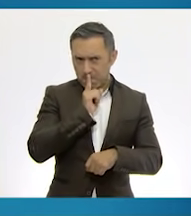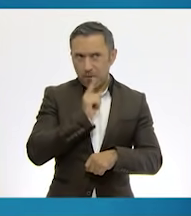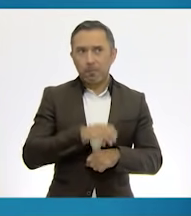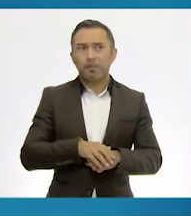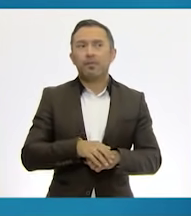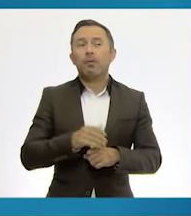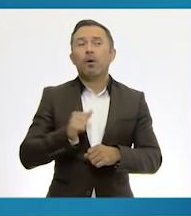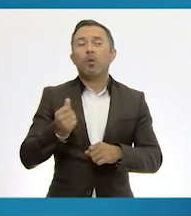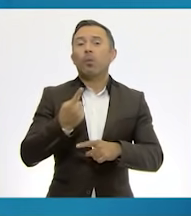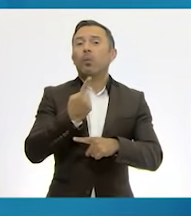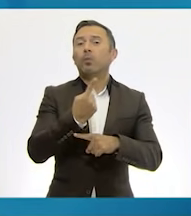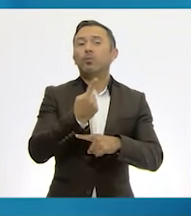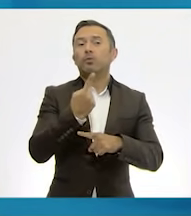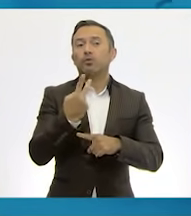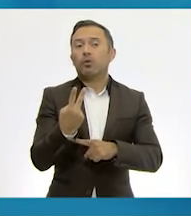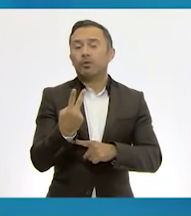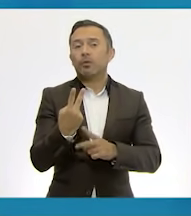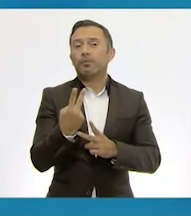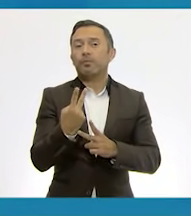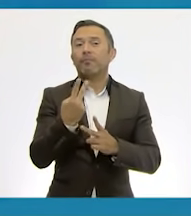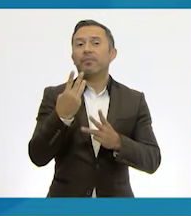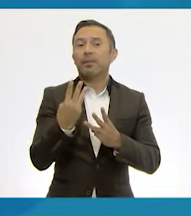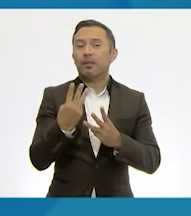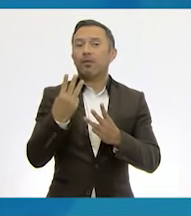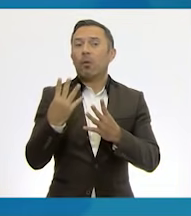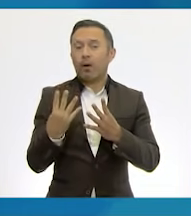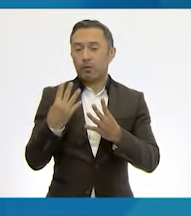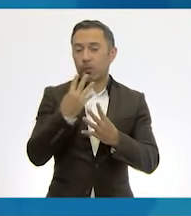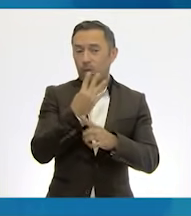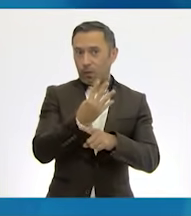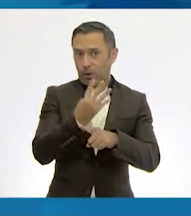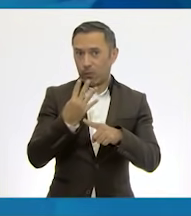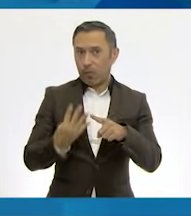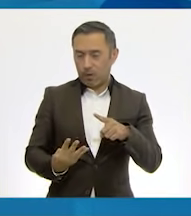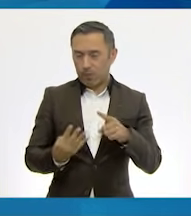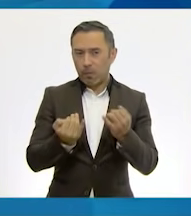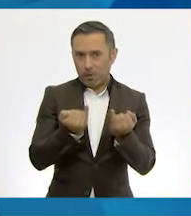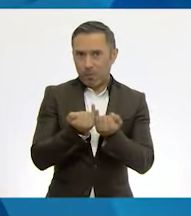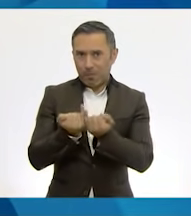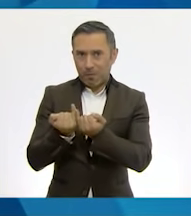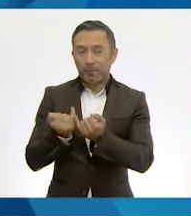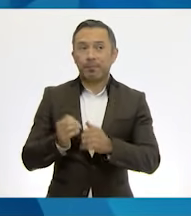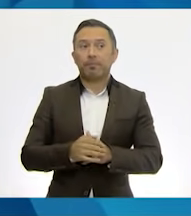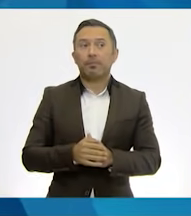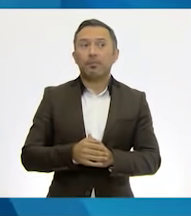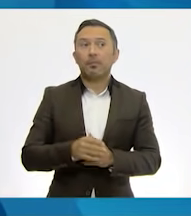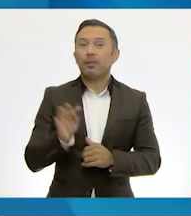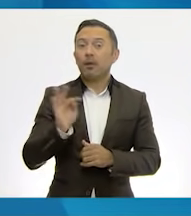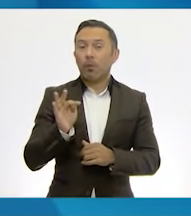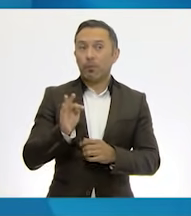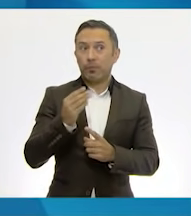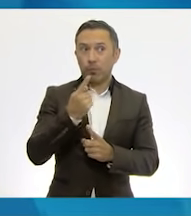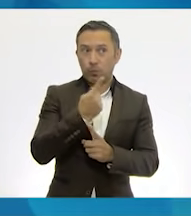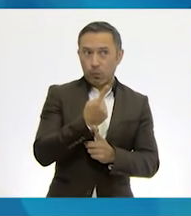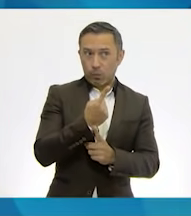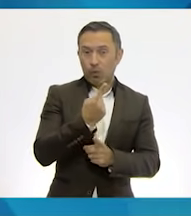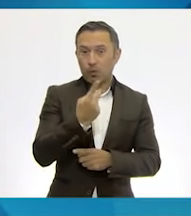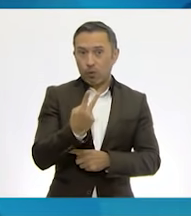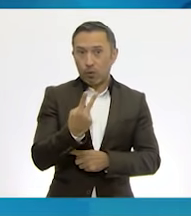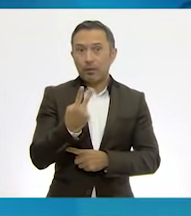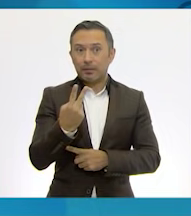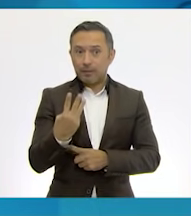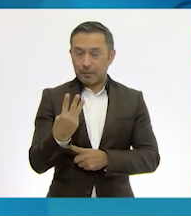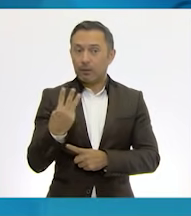Tenemos uno, dos, tres, cuatro partes iguales. Y si nos hemos movido una, dos, tres,